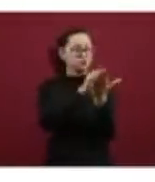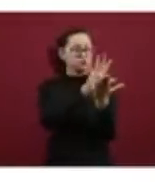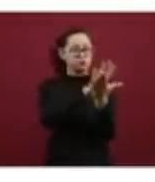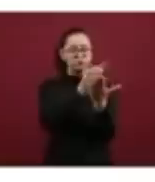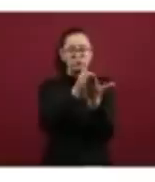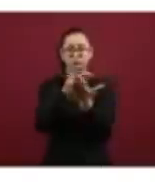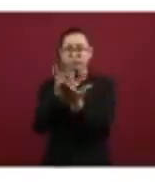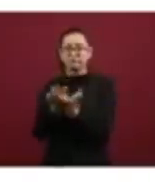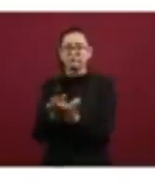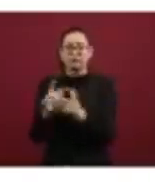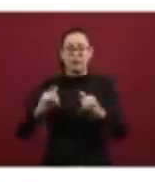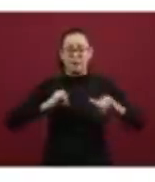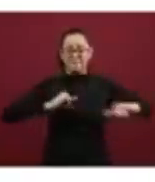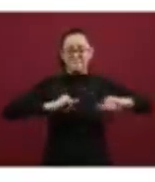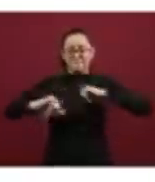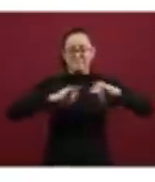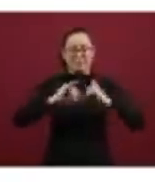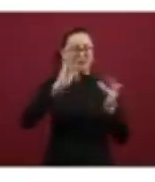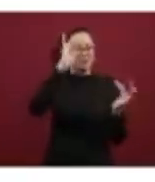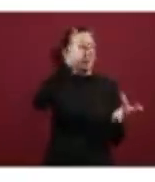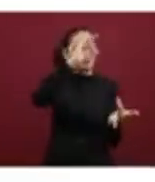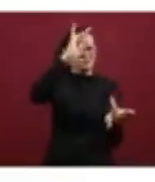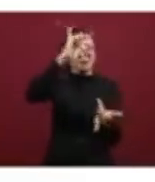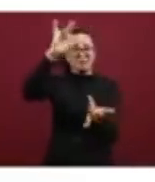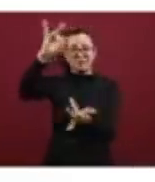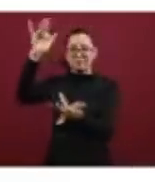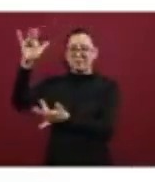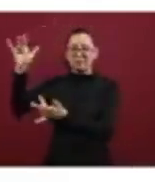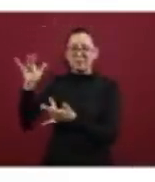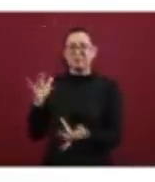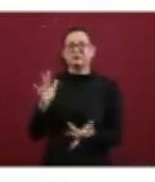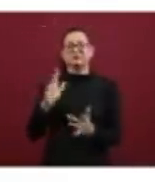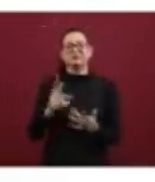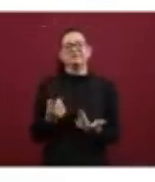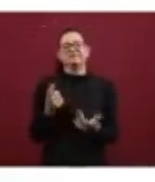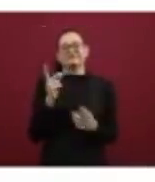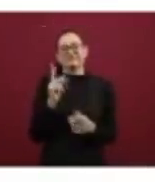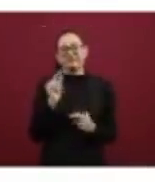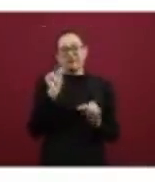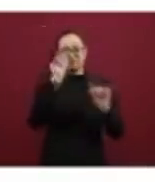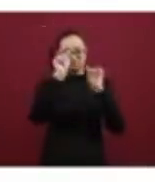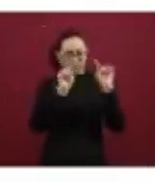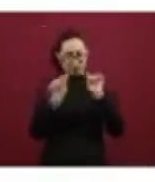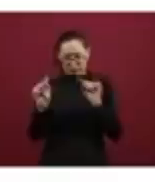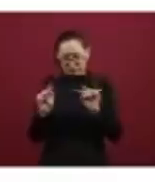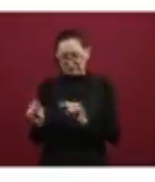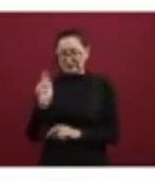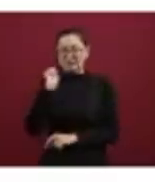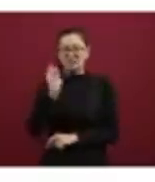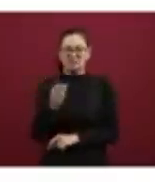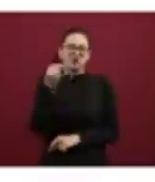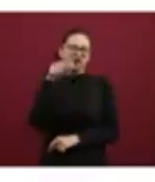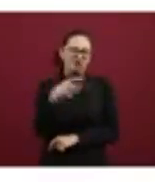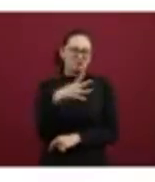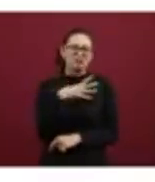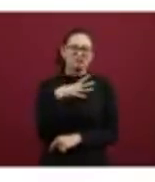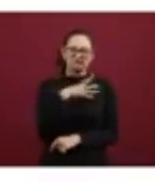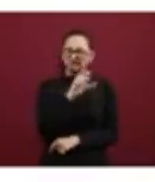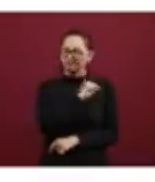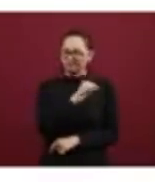van asociados al corredor delictivo en el país, con lo cual vamos a desarrollar